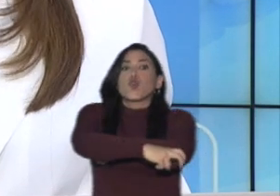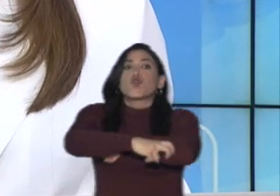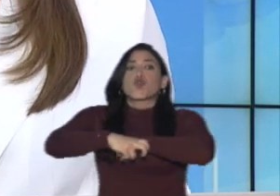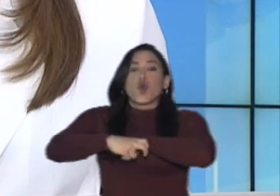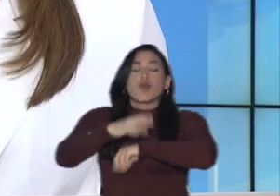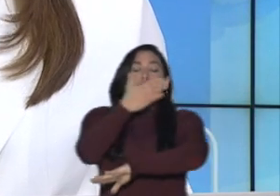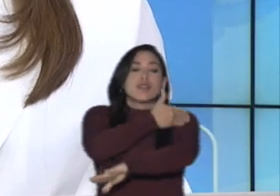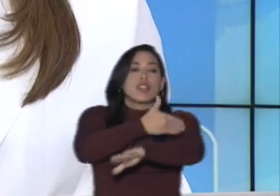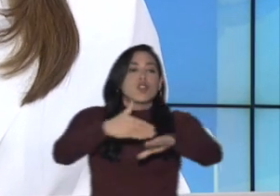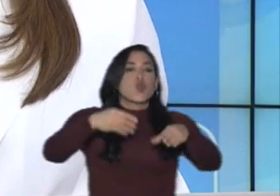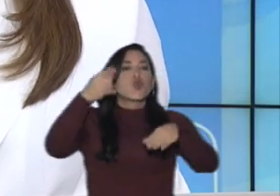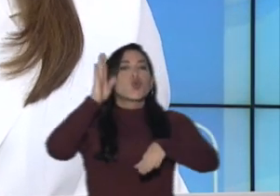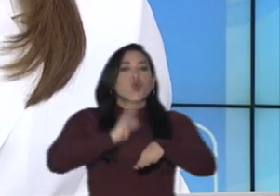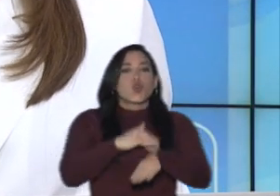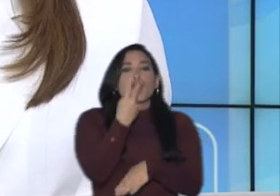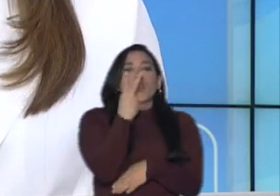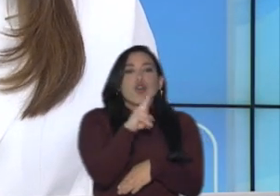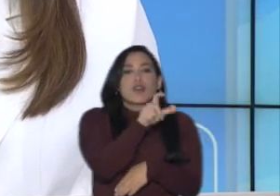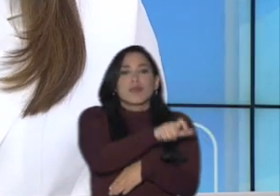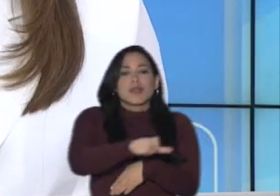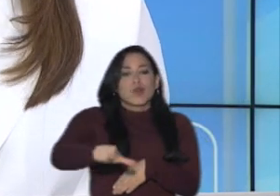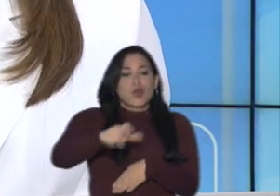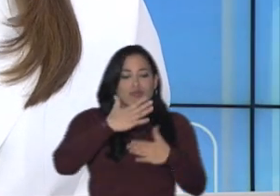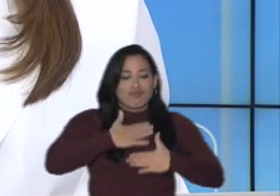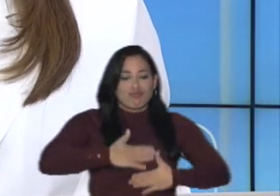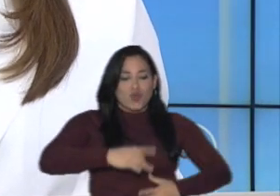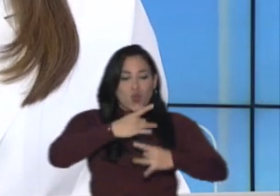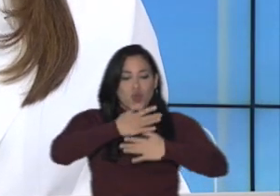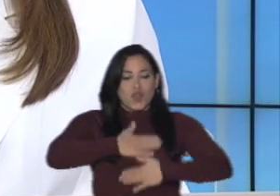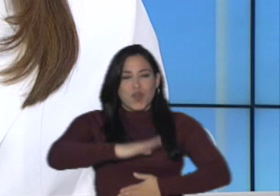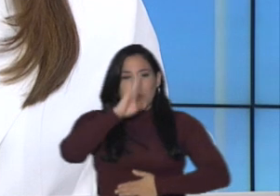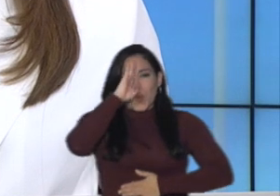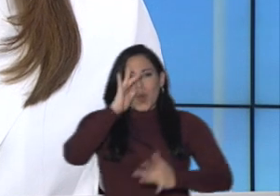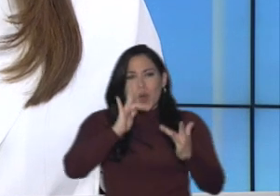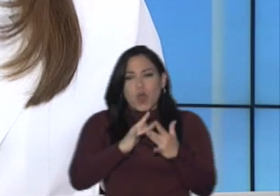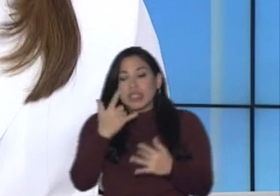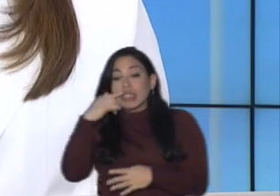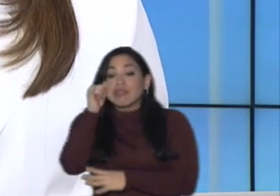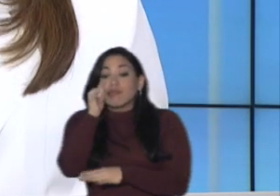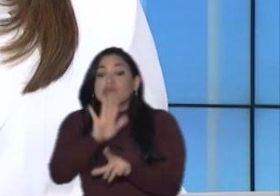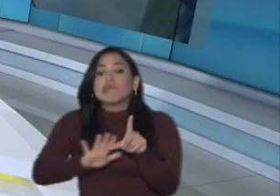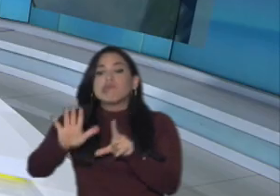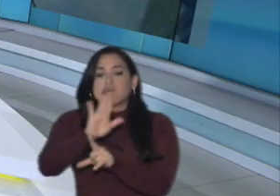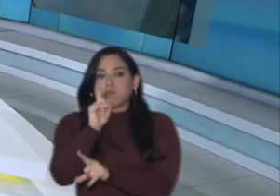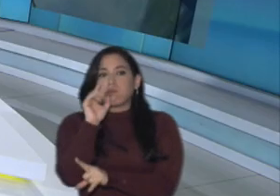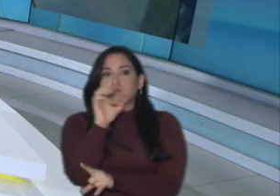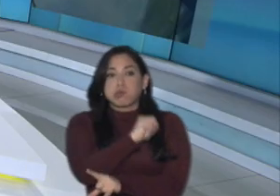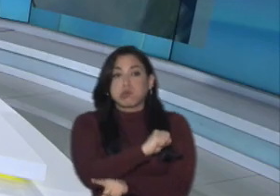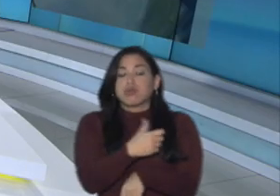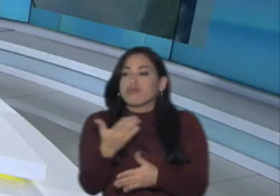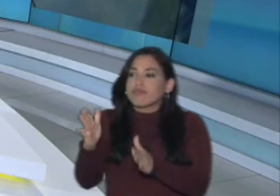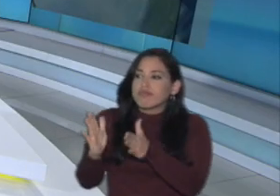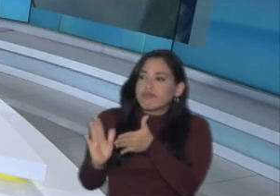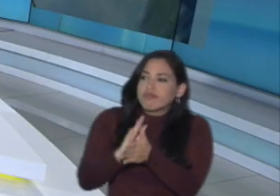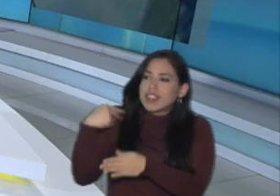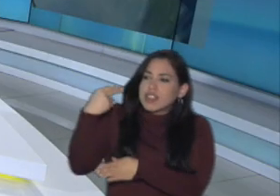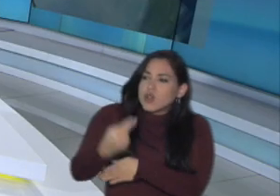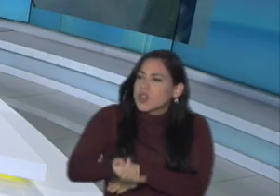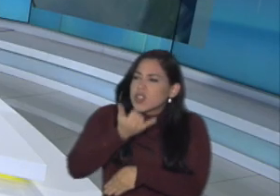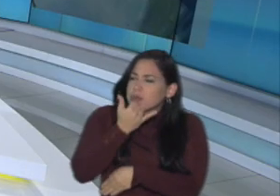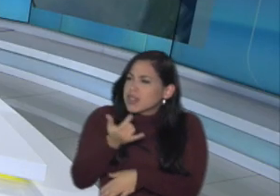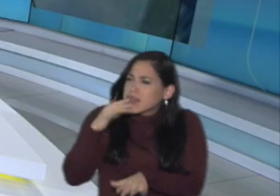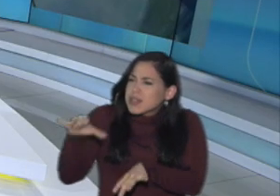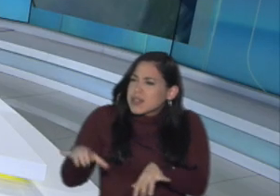robo millonario por parte de 12 hombres vestidos de policía. El caso quedó registrado en video. Estilo Engas tiene esta historia. Esti,